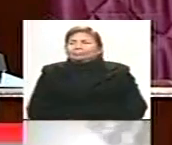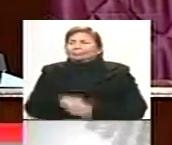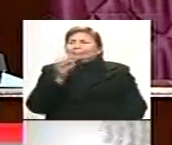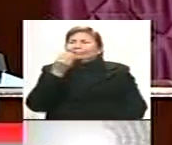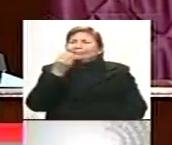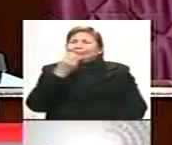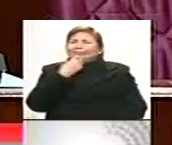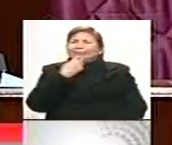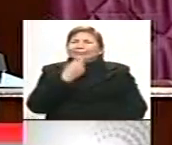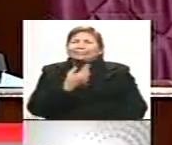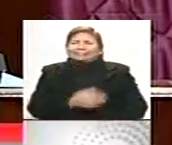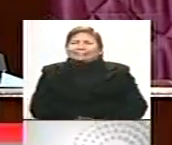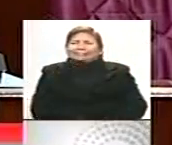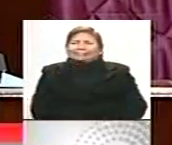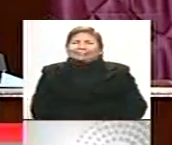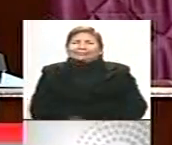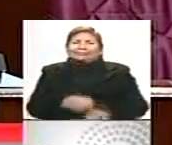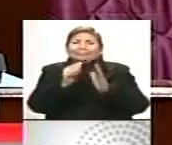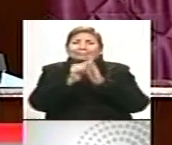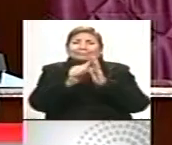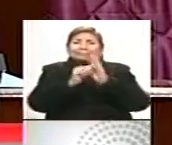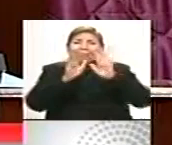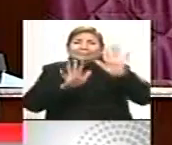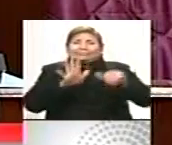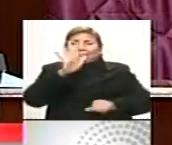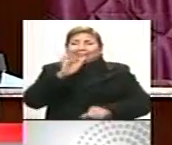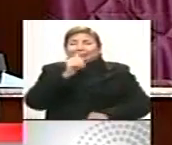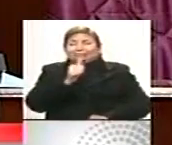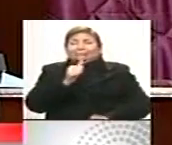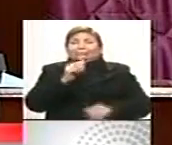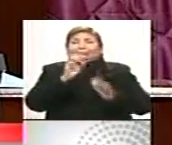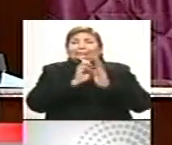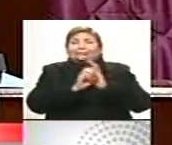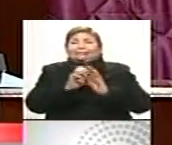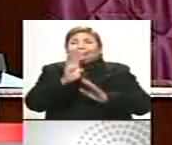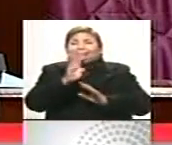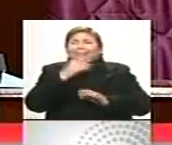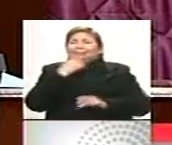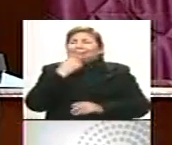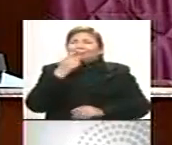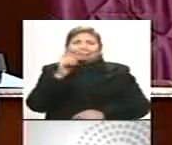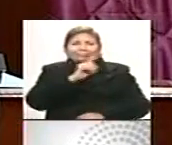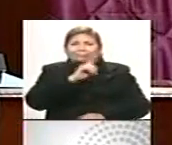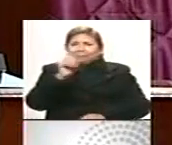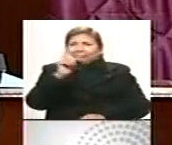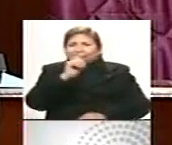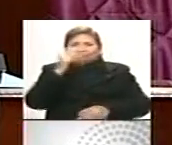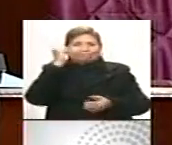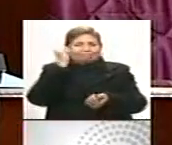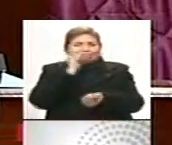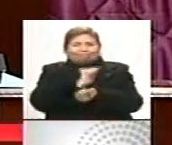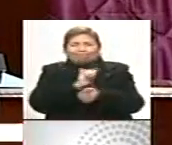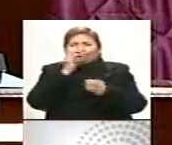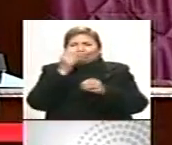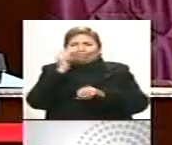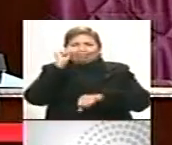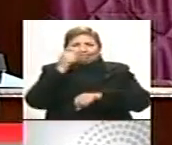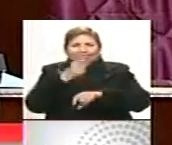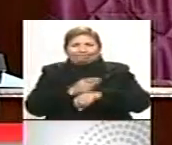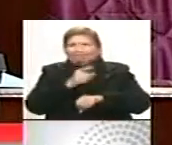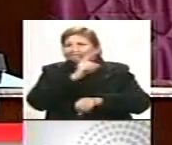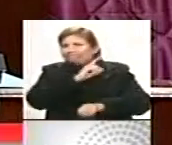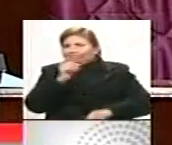porque en el artículo 15A, en el inciso 4, dice no contar con sentencia emitida en primera instancia, o